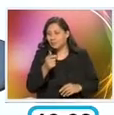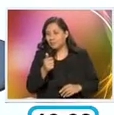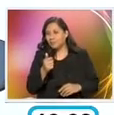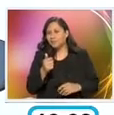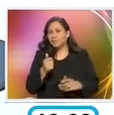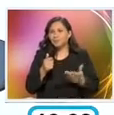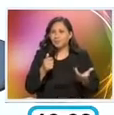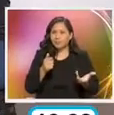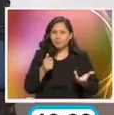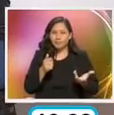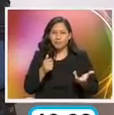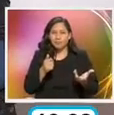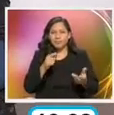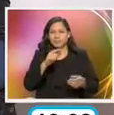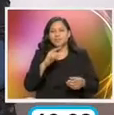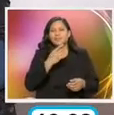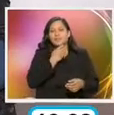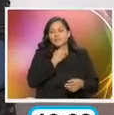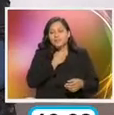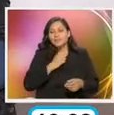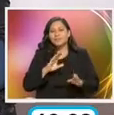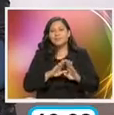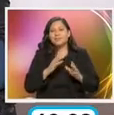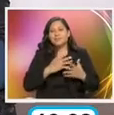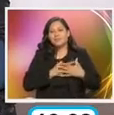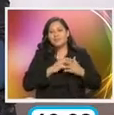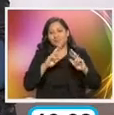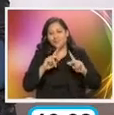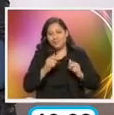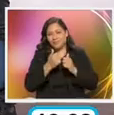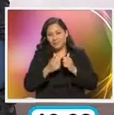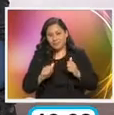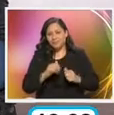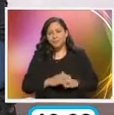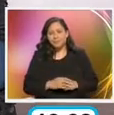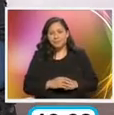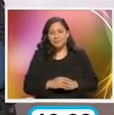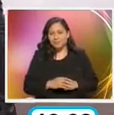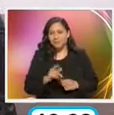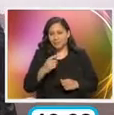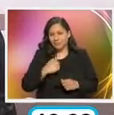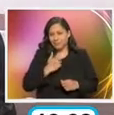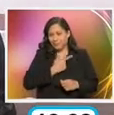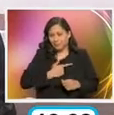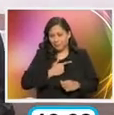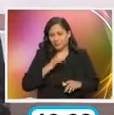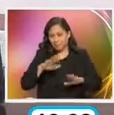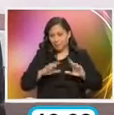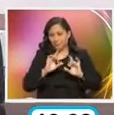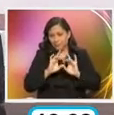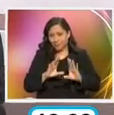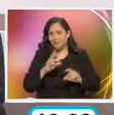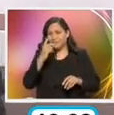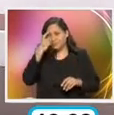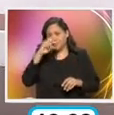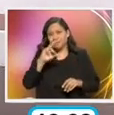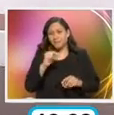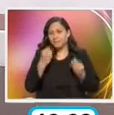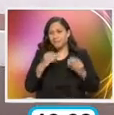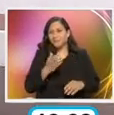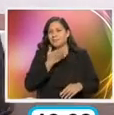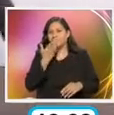poquito pues melancólica, de desamor, como es nuestra costumbre. De repente, ¿no? Para no perder la